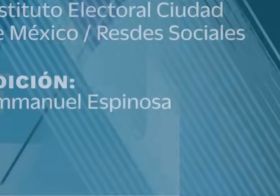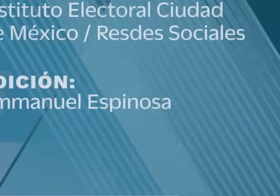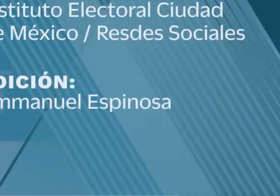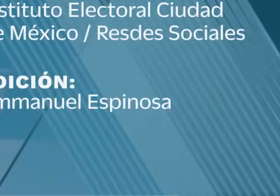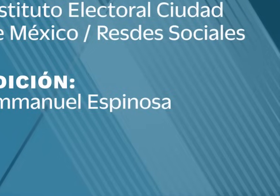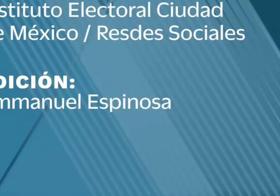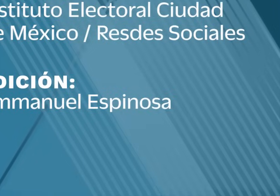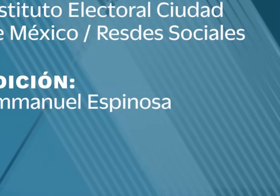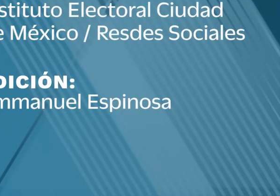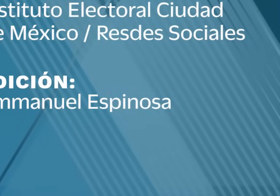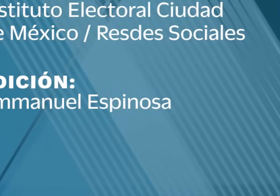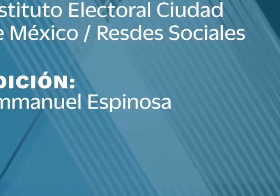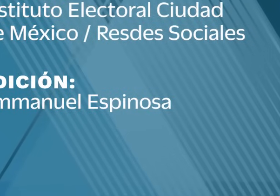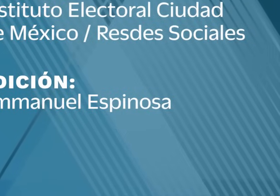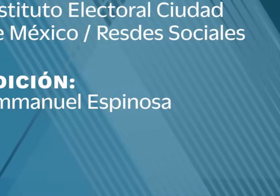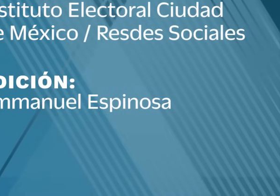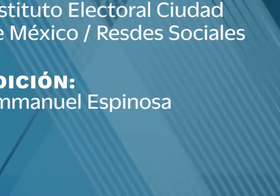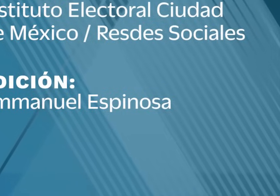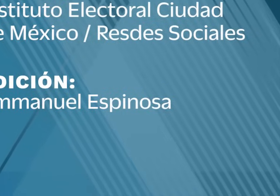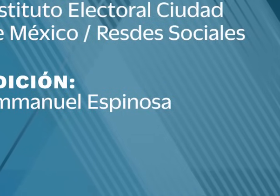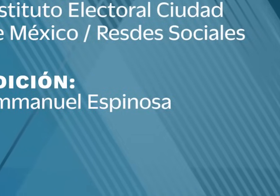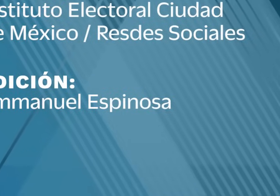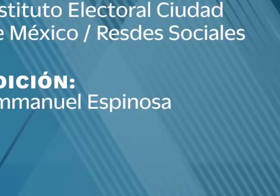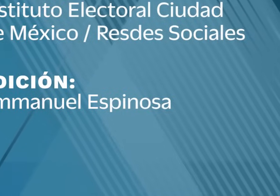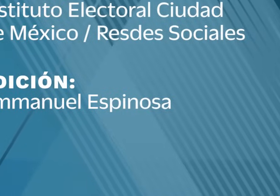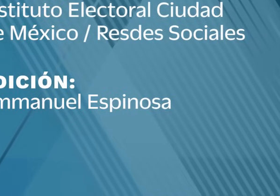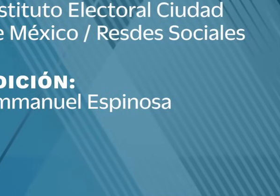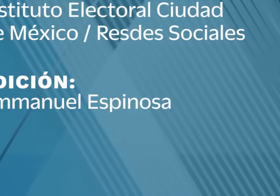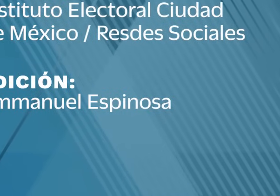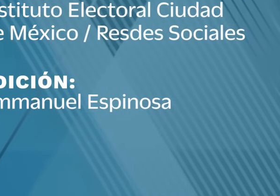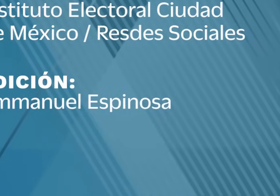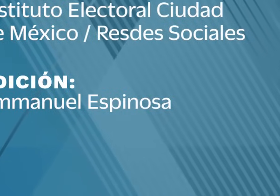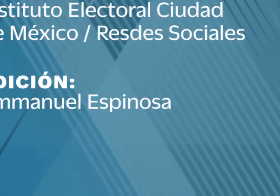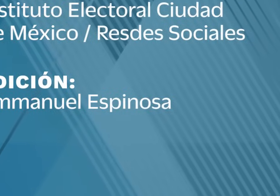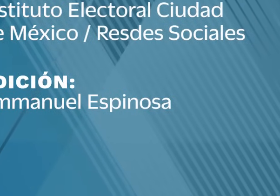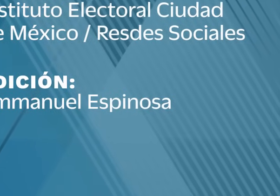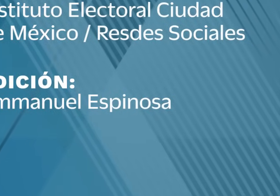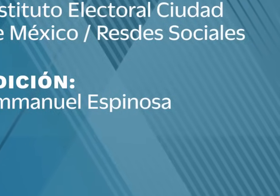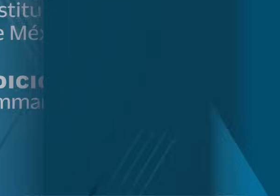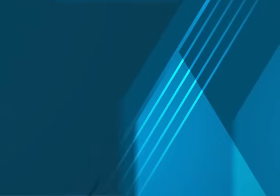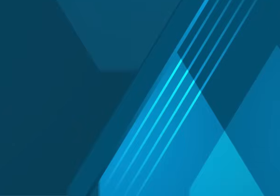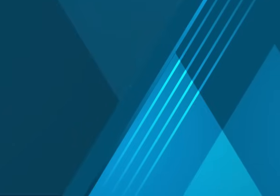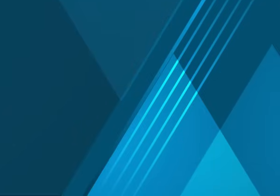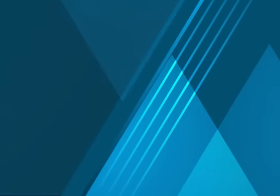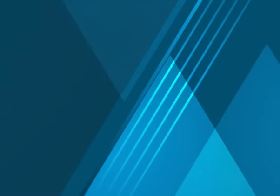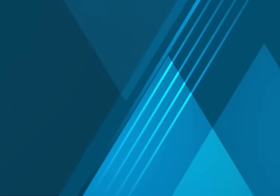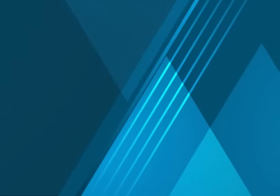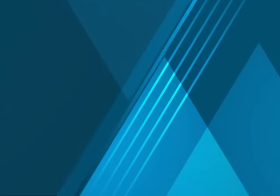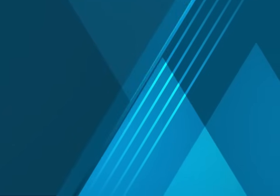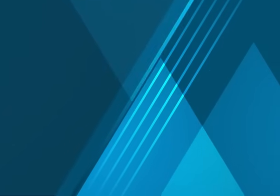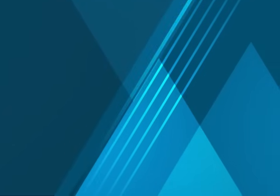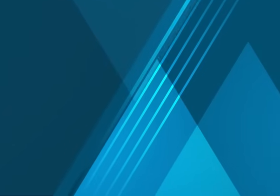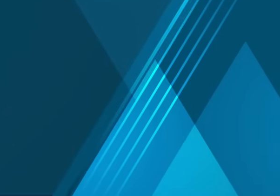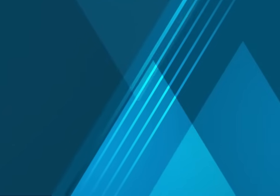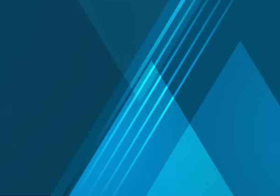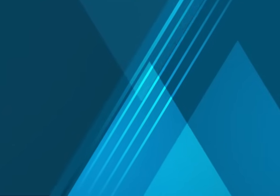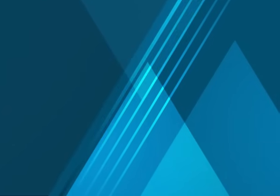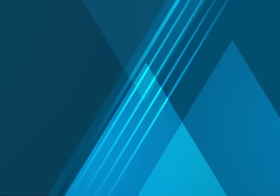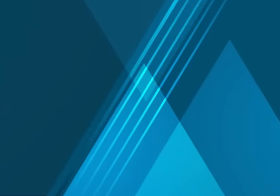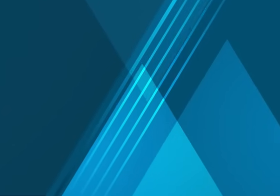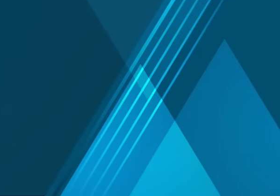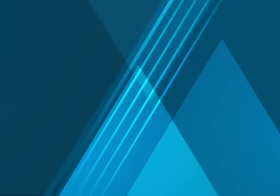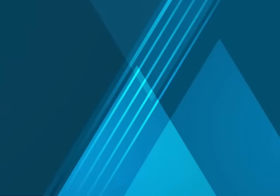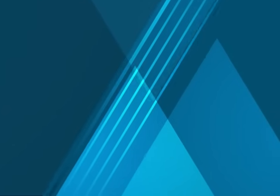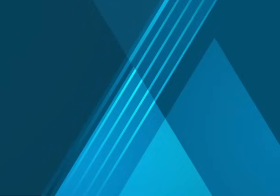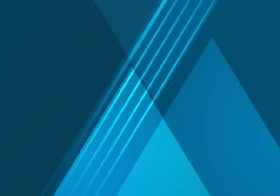exigir un mínimo de estudios son algunas de las reacciones de los internautas ante este incidente mantente informado con El